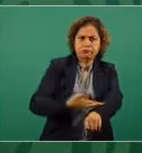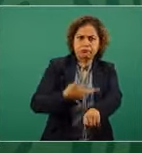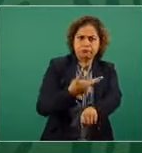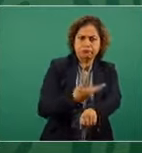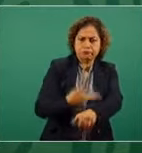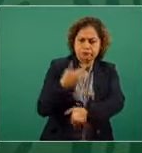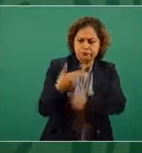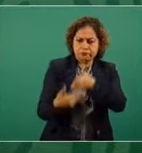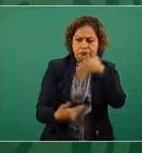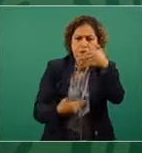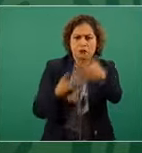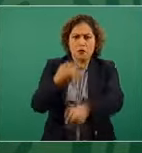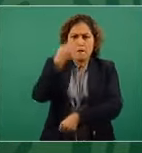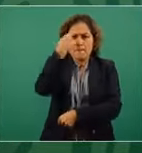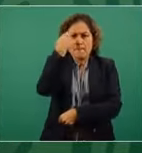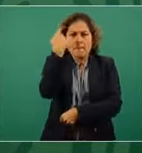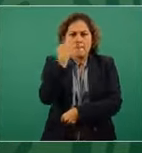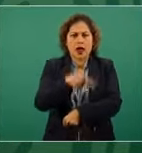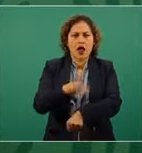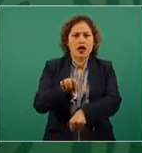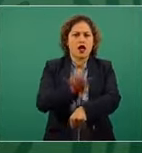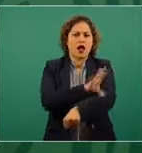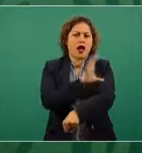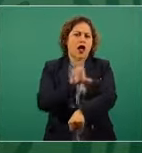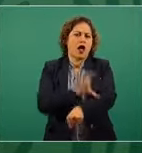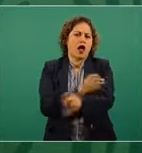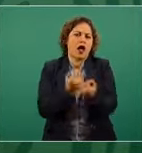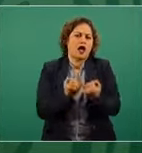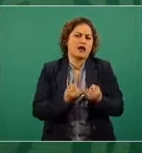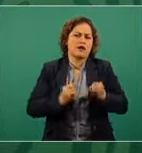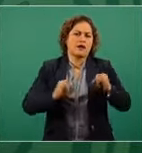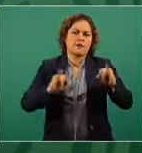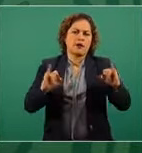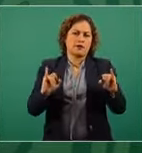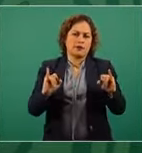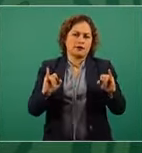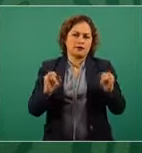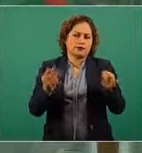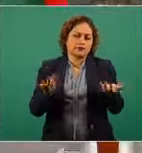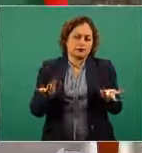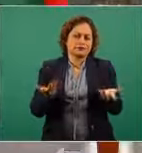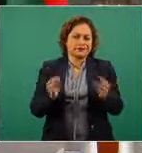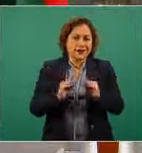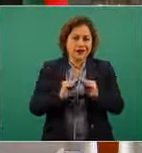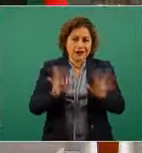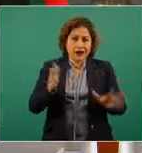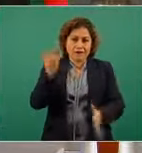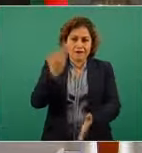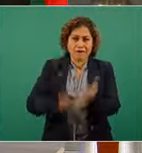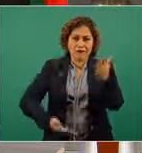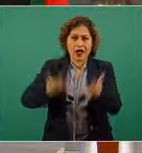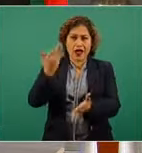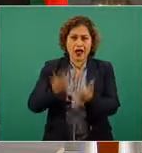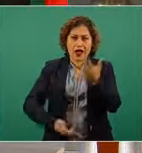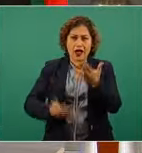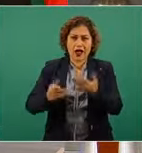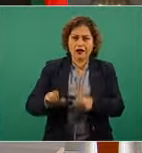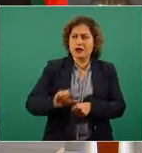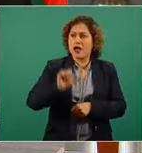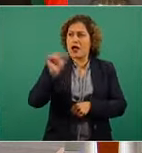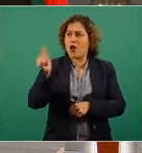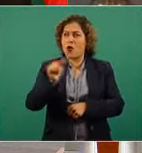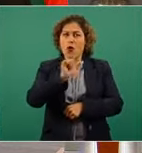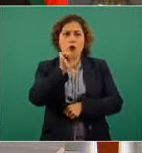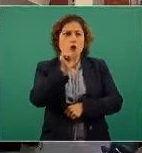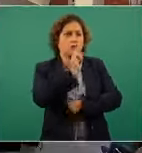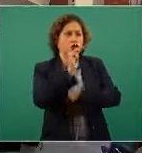energética. Sería necio afirmar que México no requiere de la capacitación tecnológica en materia